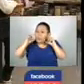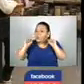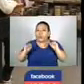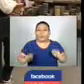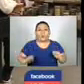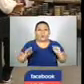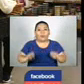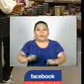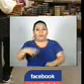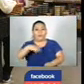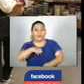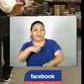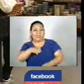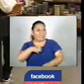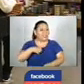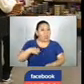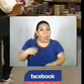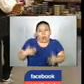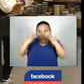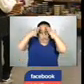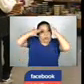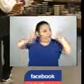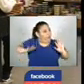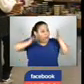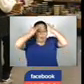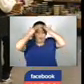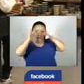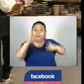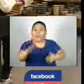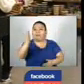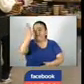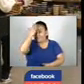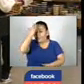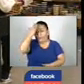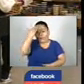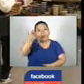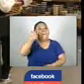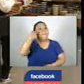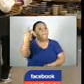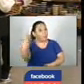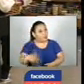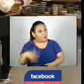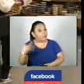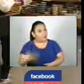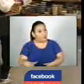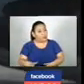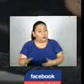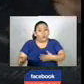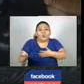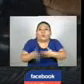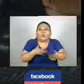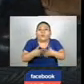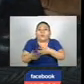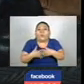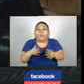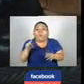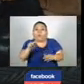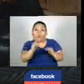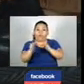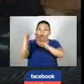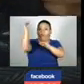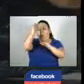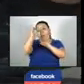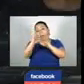podemos quejarnos en cuanto a que no sabíamos. Todos sabemos que hay un peligro, sobre todo nosotros, independientemente del estrato social que usted